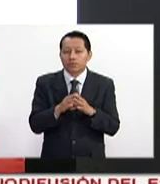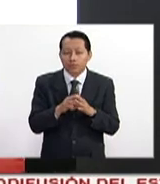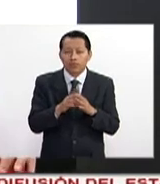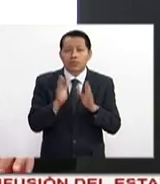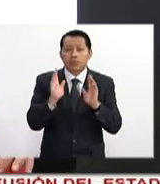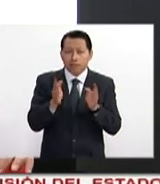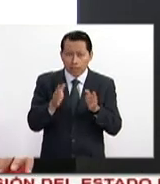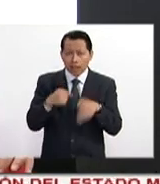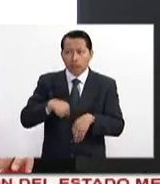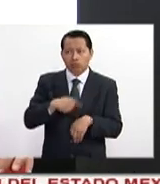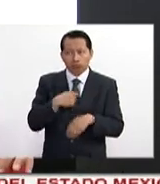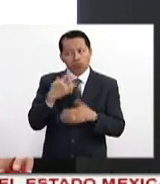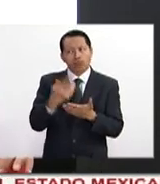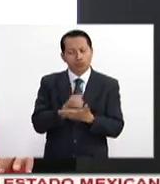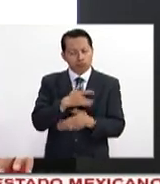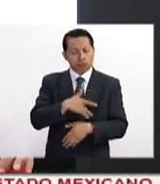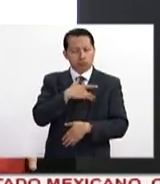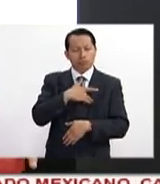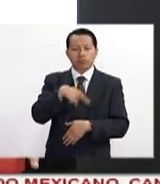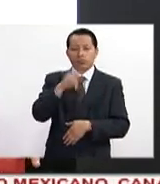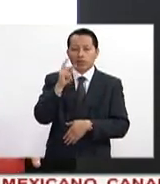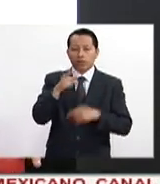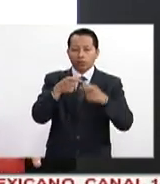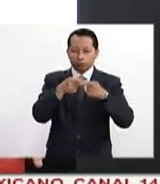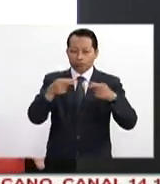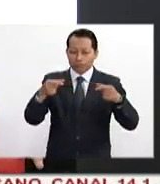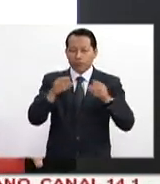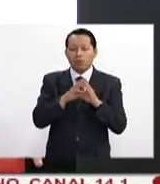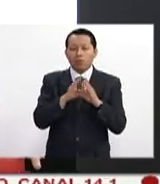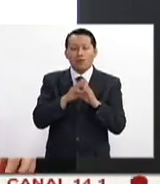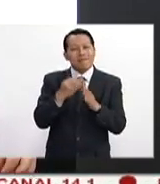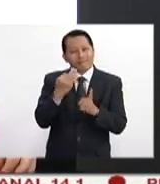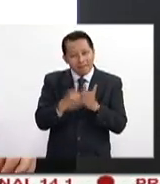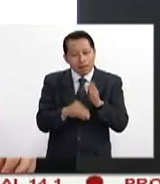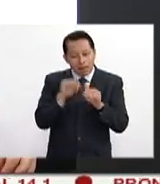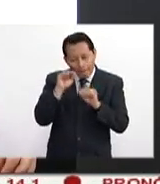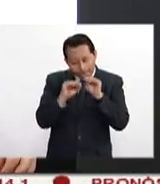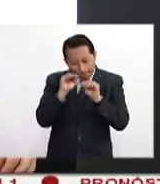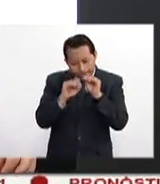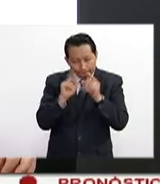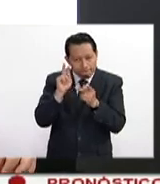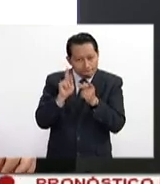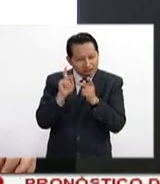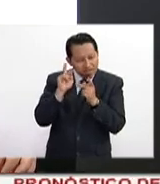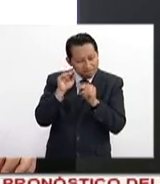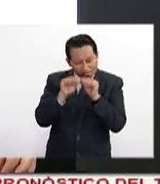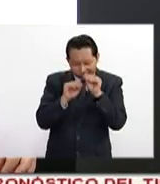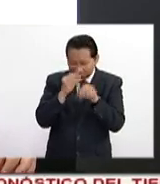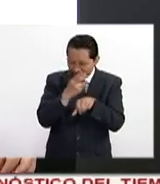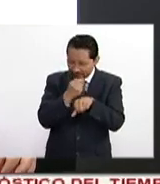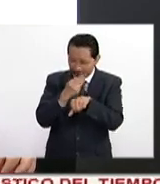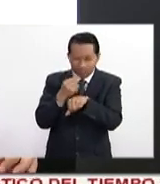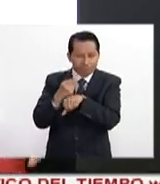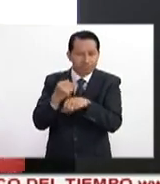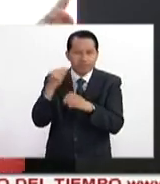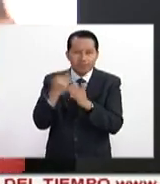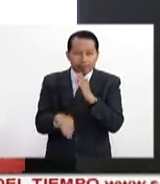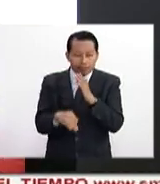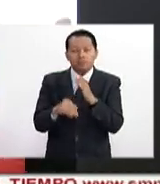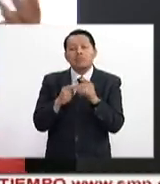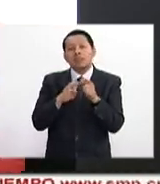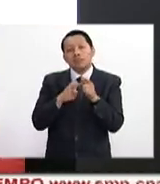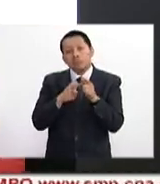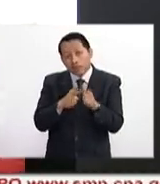era para nosotros un logro, era una barra que todavía no estaba perfeccionada, ¿no? Y entonces